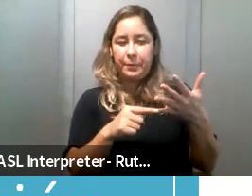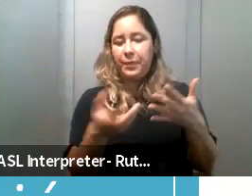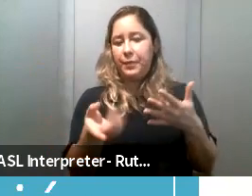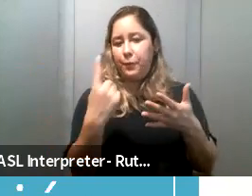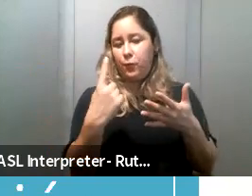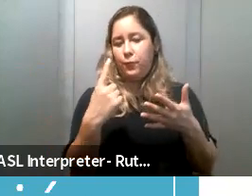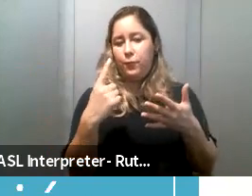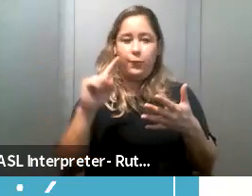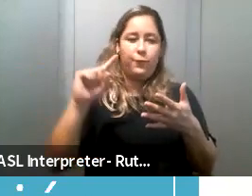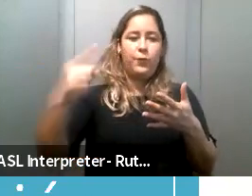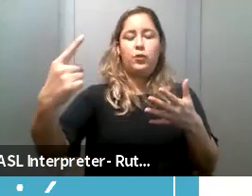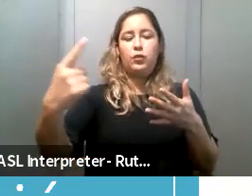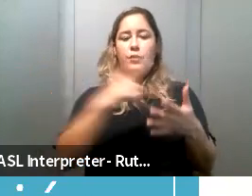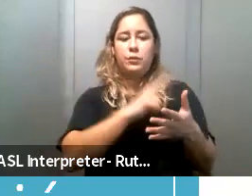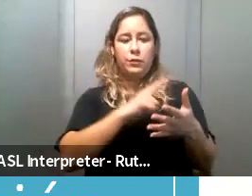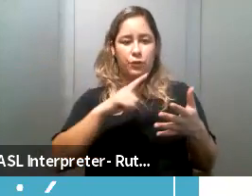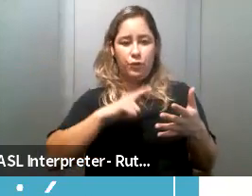legislación así que ha